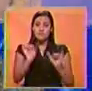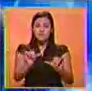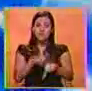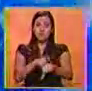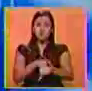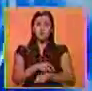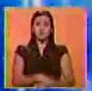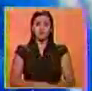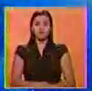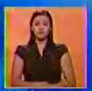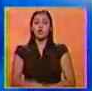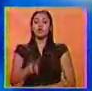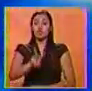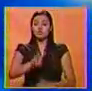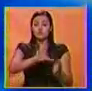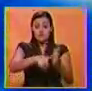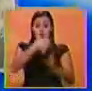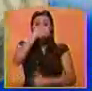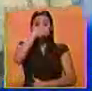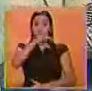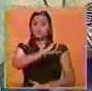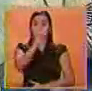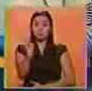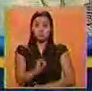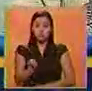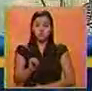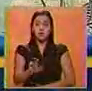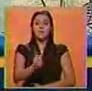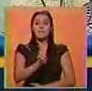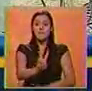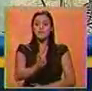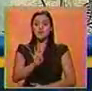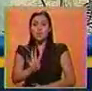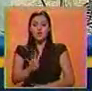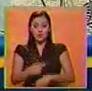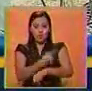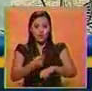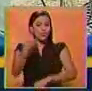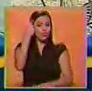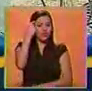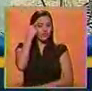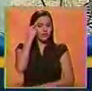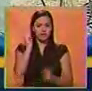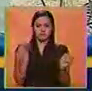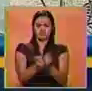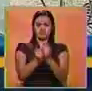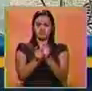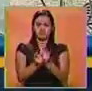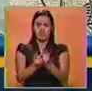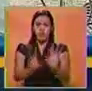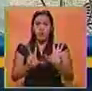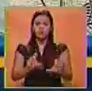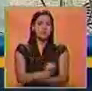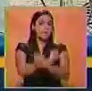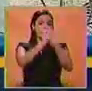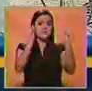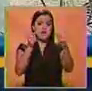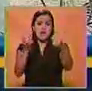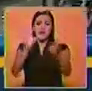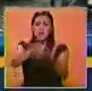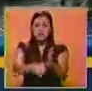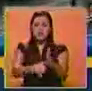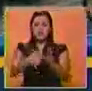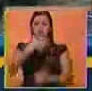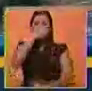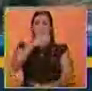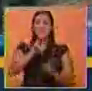información. Gracias. 2 secuestros ha registrado el estado Zulia en menos de 24 horas. El primero de ellos ocurrió a las 8 de la mañana con el plagio de una niña